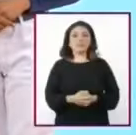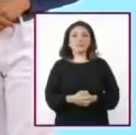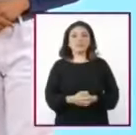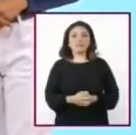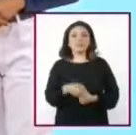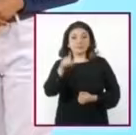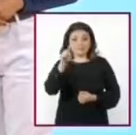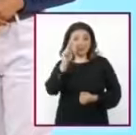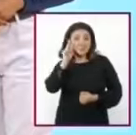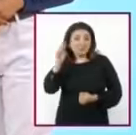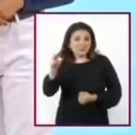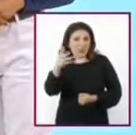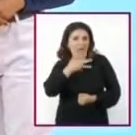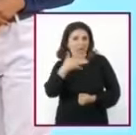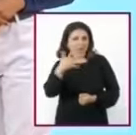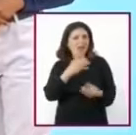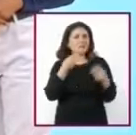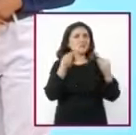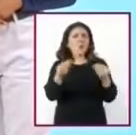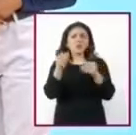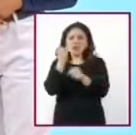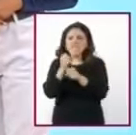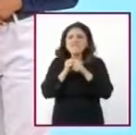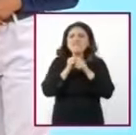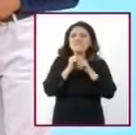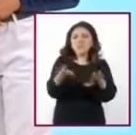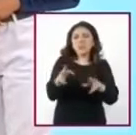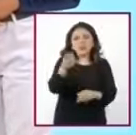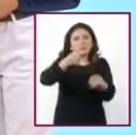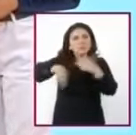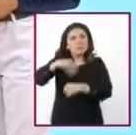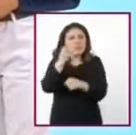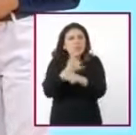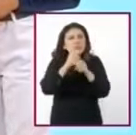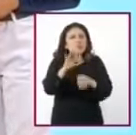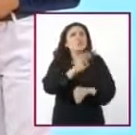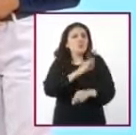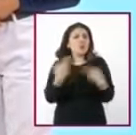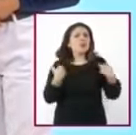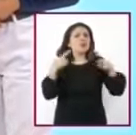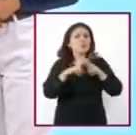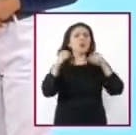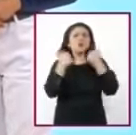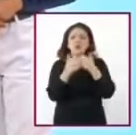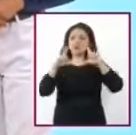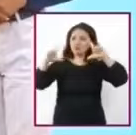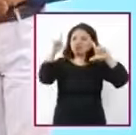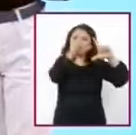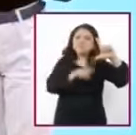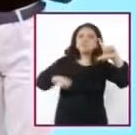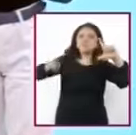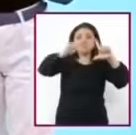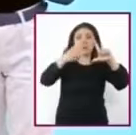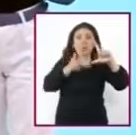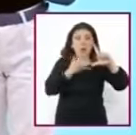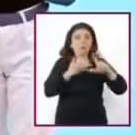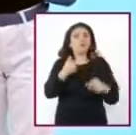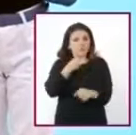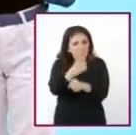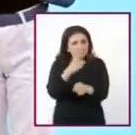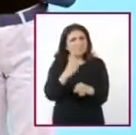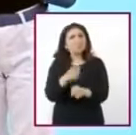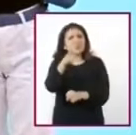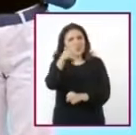Como pudieron observar, existe una gran cantidad de información, cuyos datos pueden ser representados en una gráfica circular. Las y